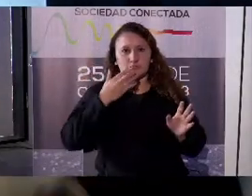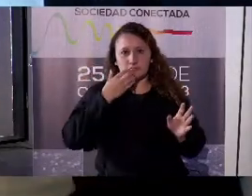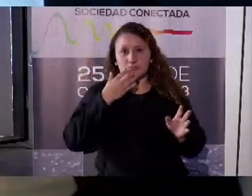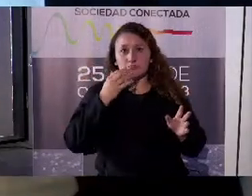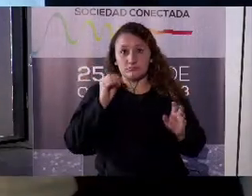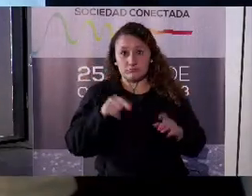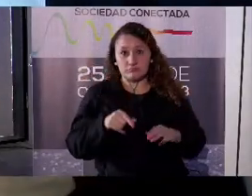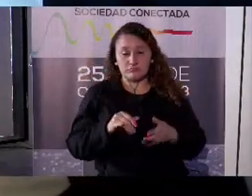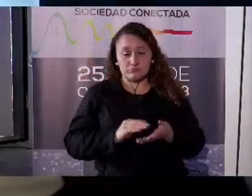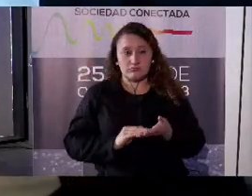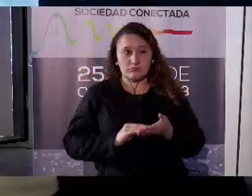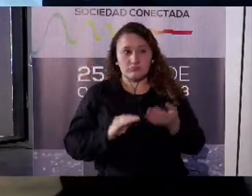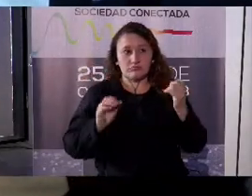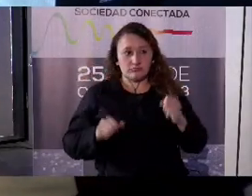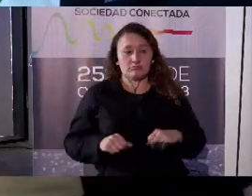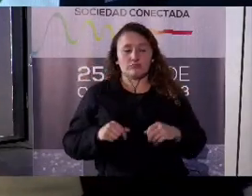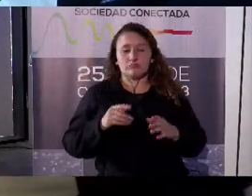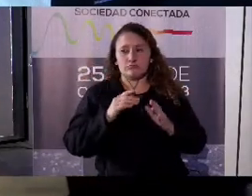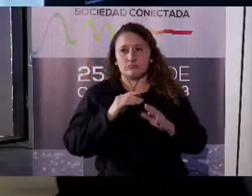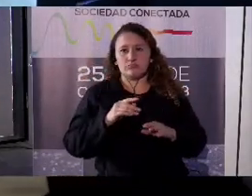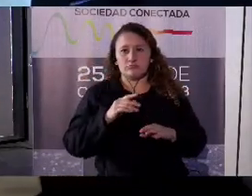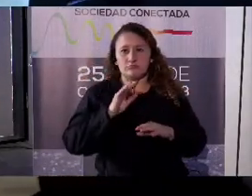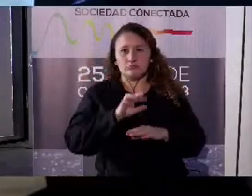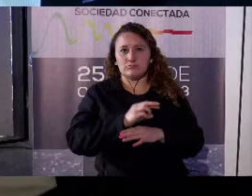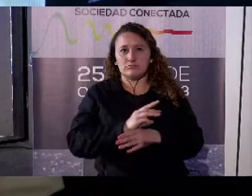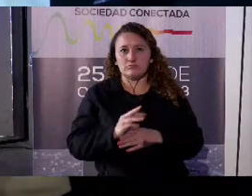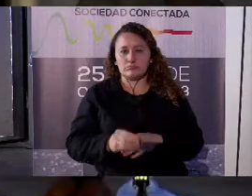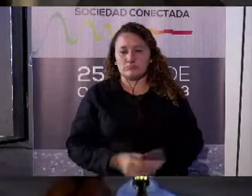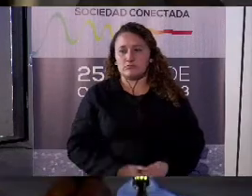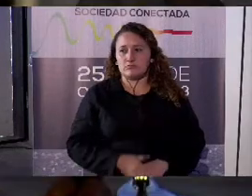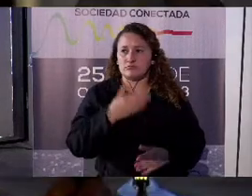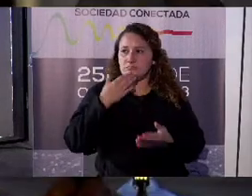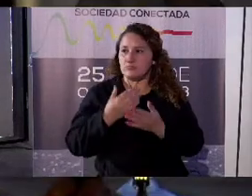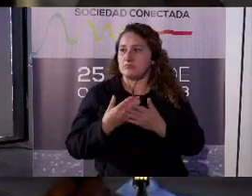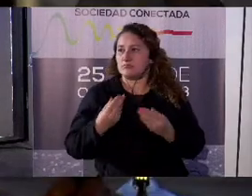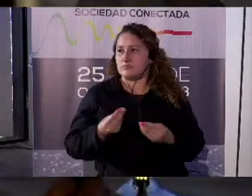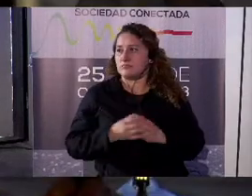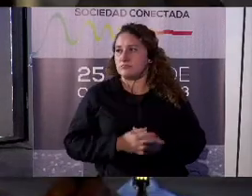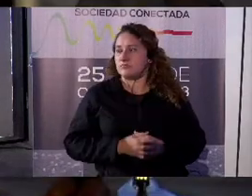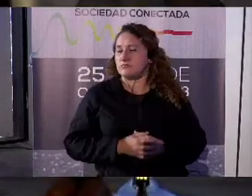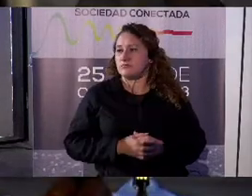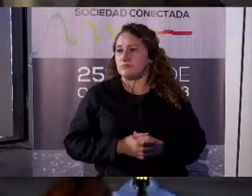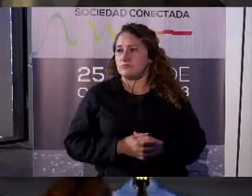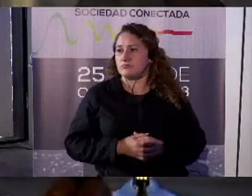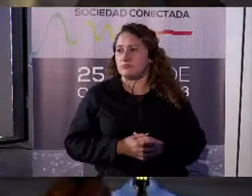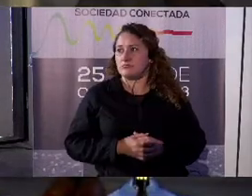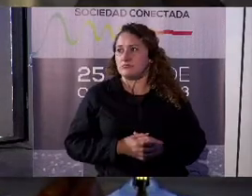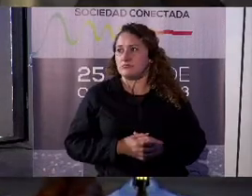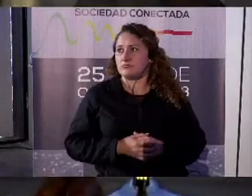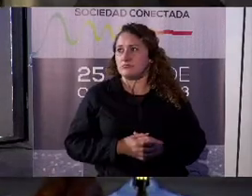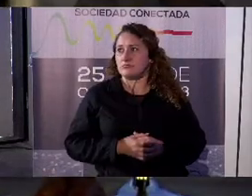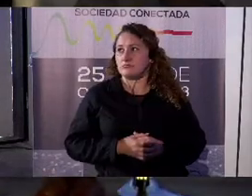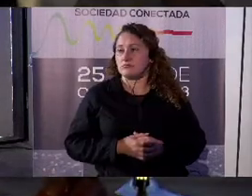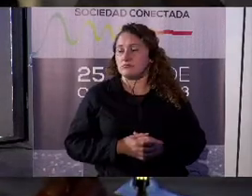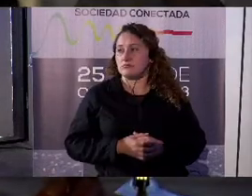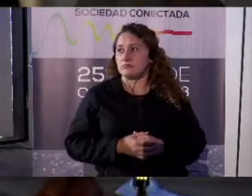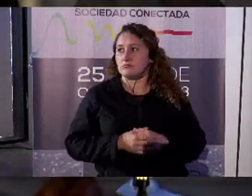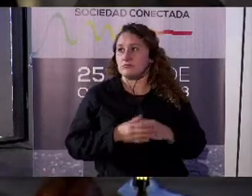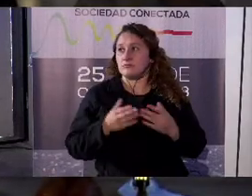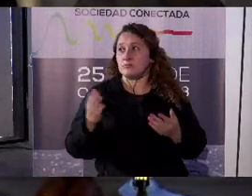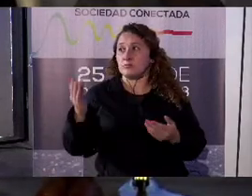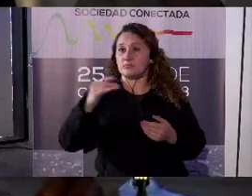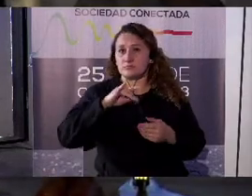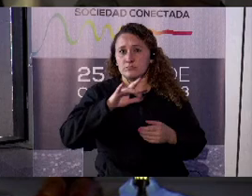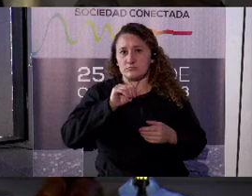tipo de soluciones me permite hacer la la plataforma de Huawei Muchas gracias este Carlos este Juan